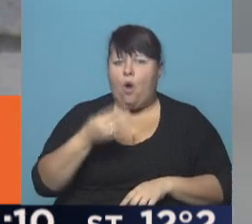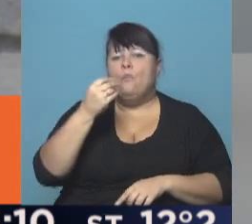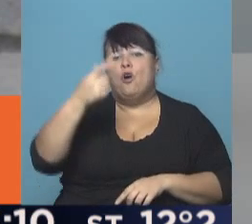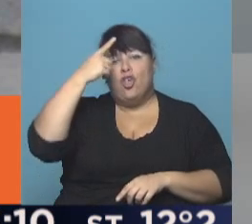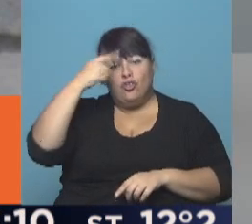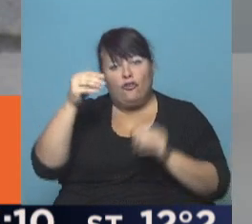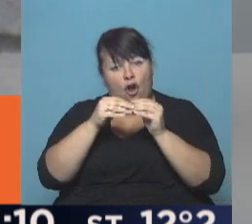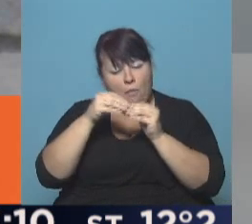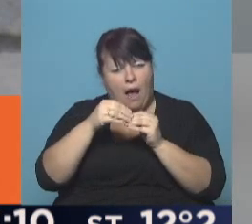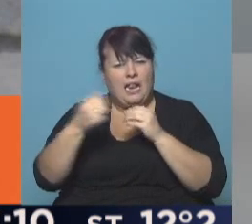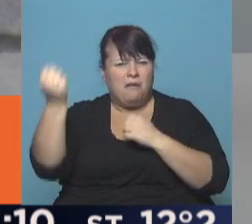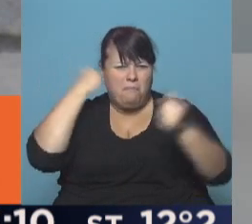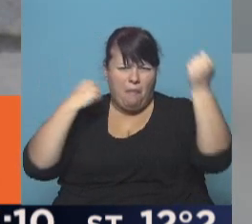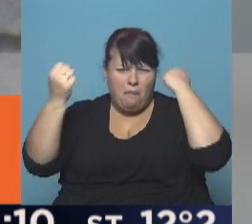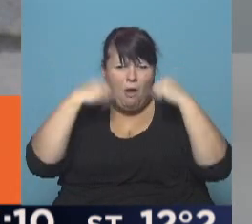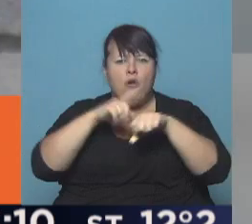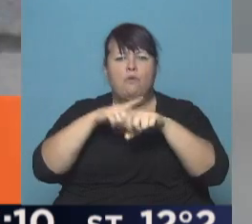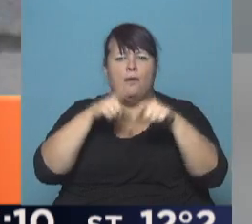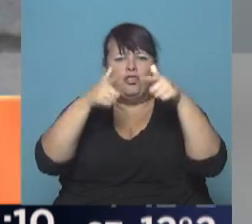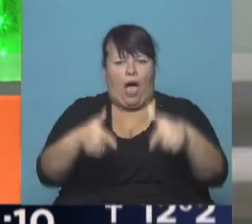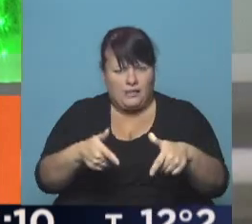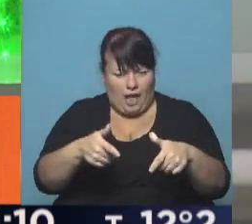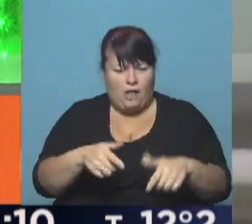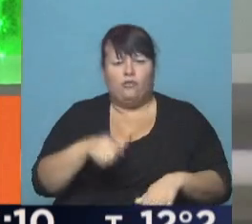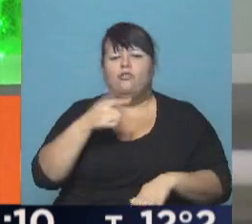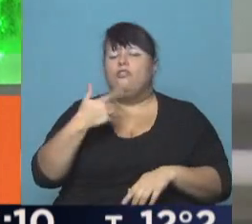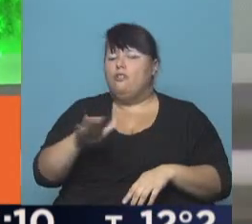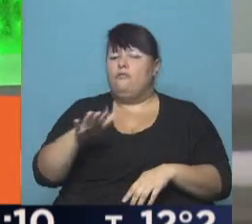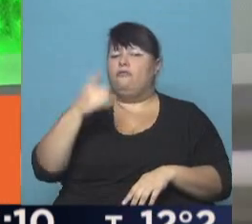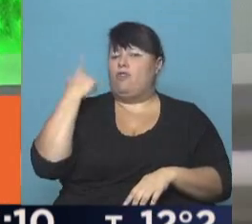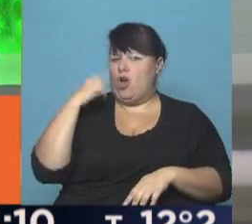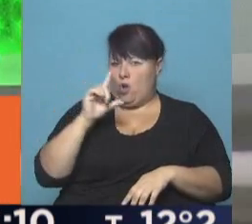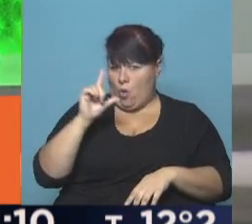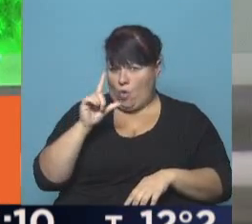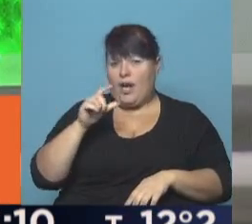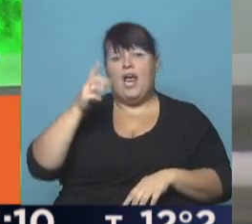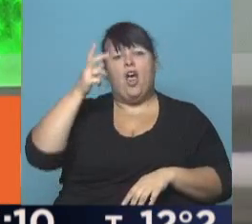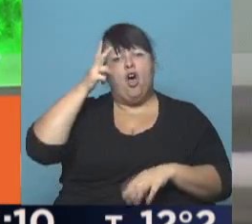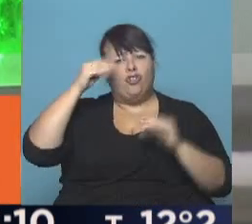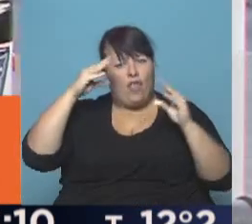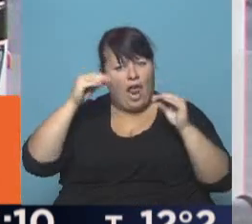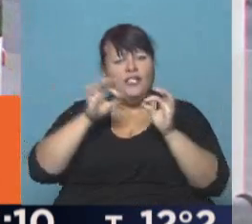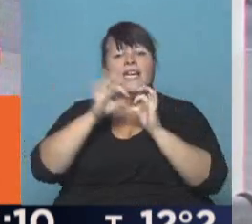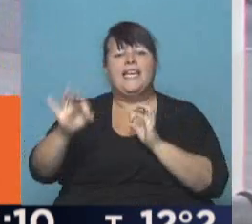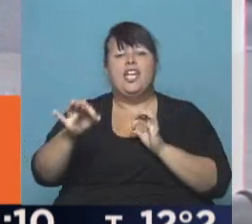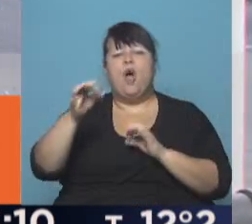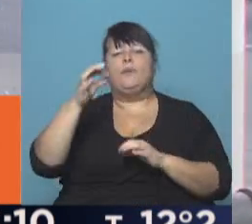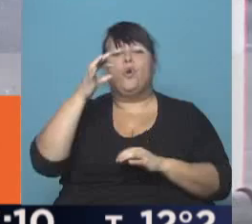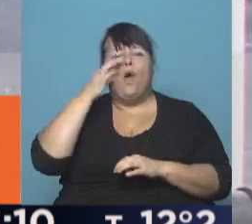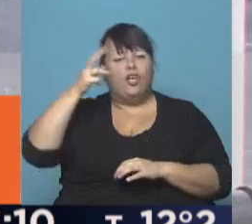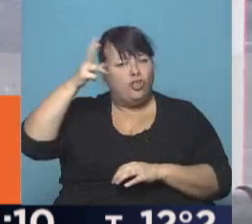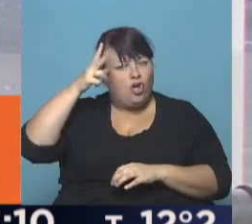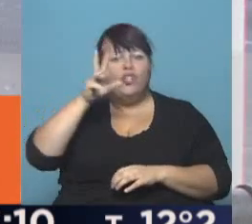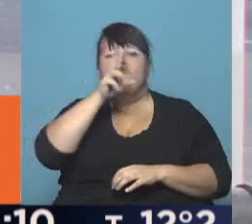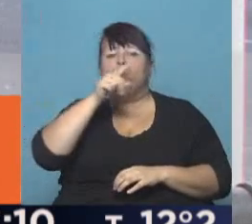uno de sus compañeros fuera agredido durante un asalto el hecho ocurrió este lunes pasado a las 20 en el kilómetro número 48